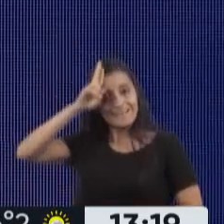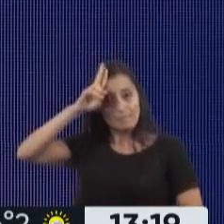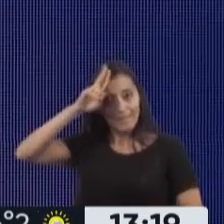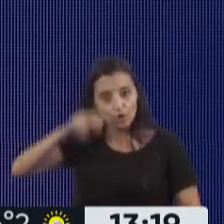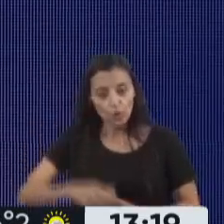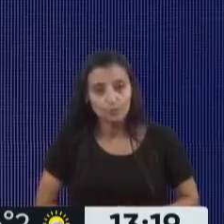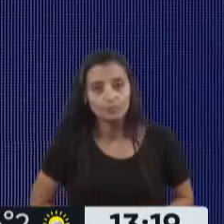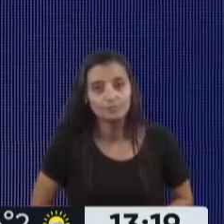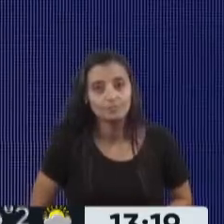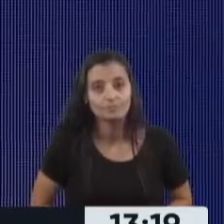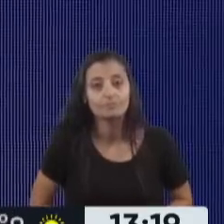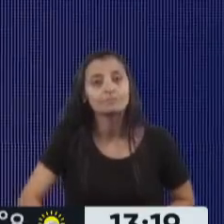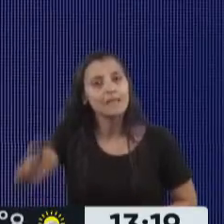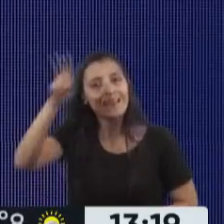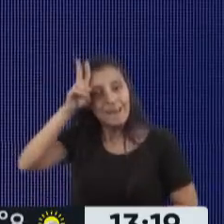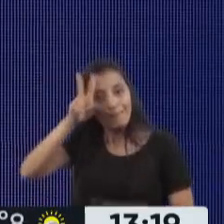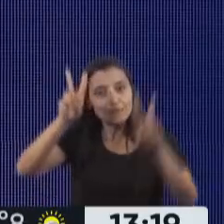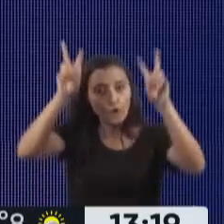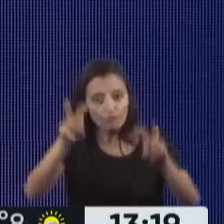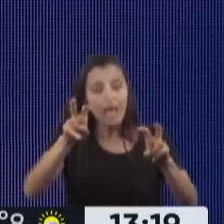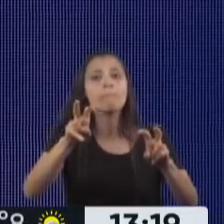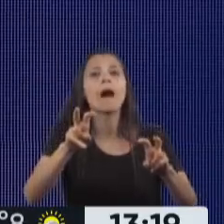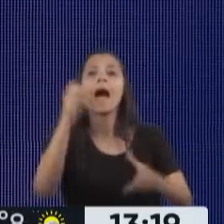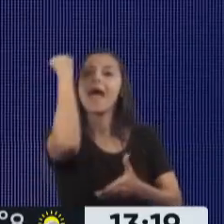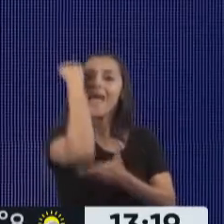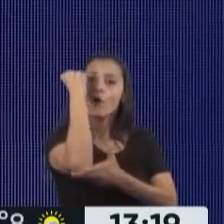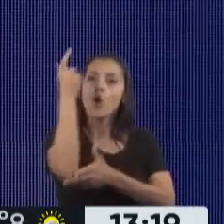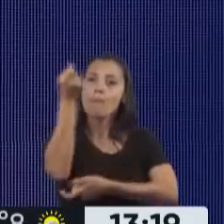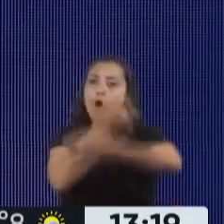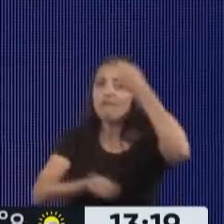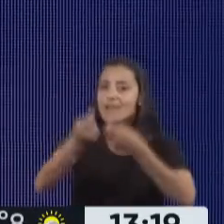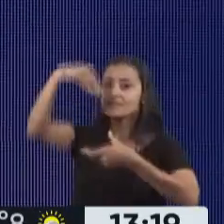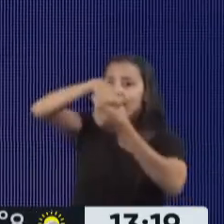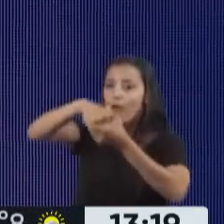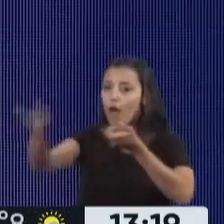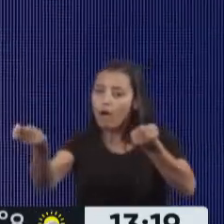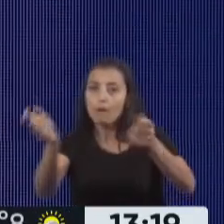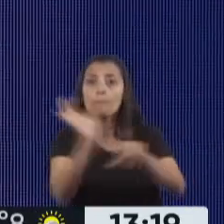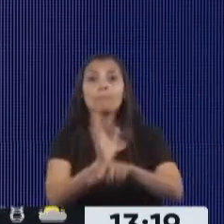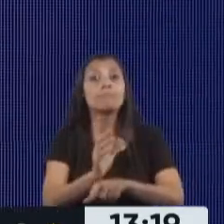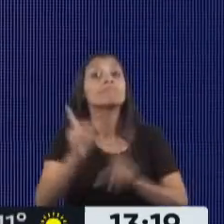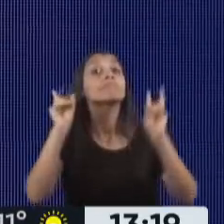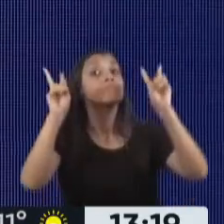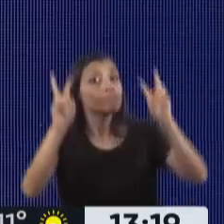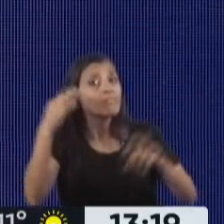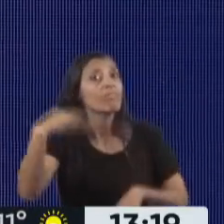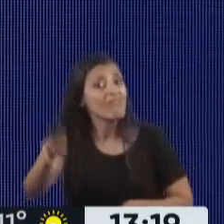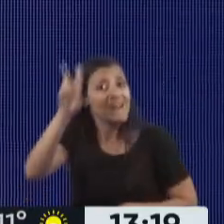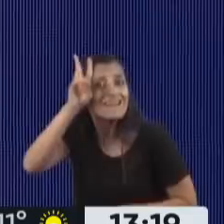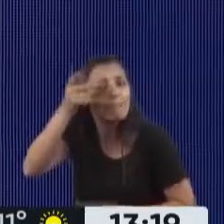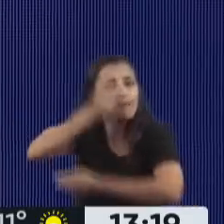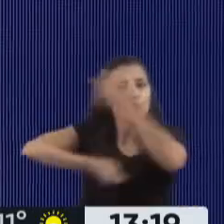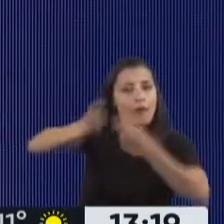respeto de la ecuación económica financiera del negocio. Es decir, la ecuación económica financiera del